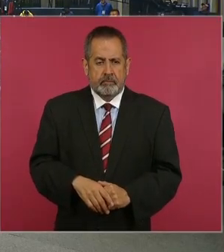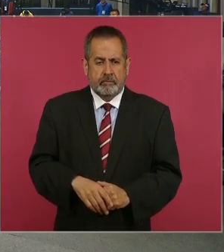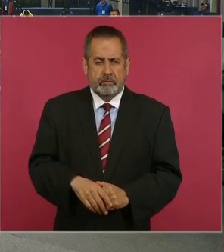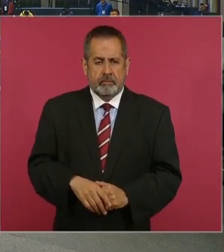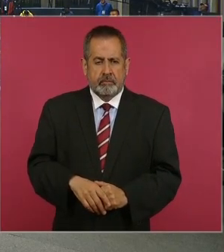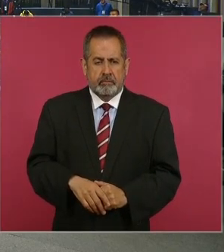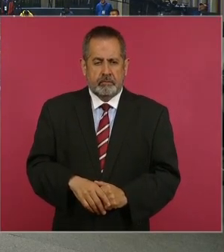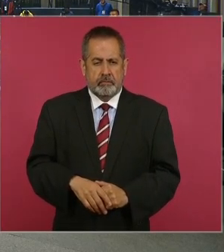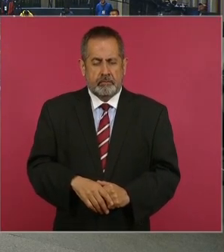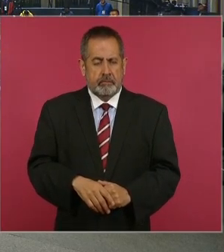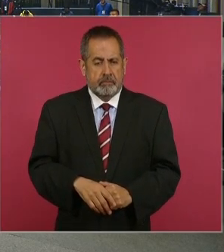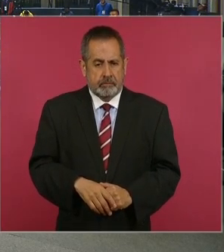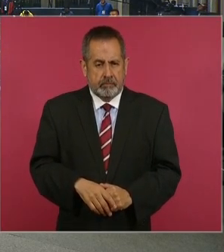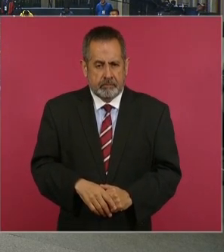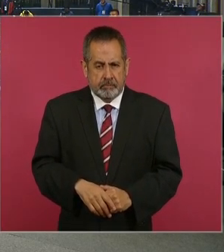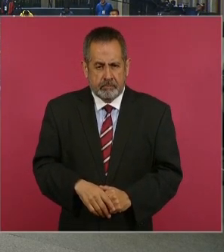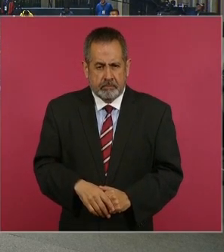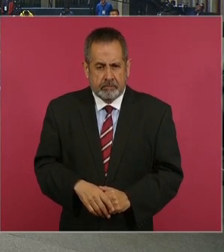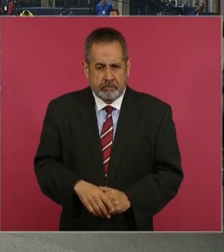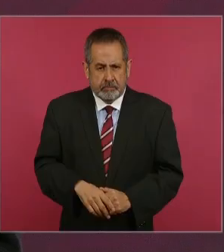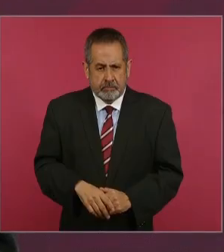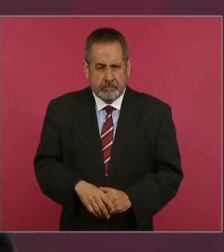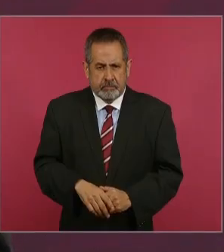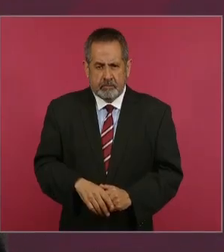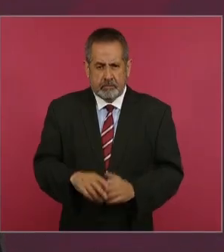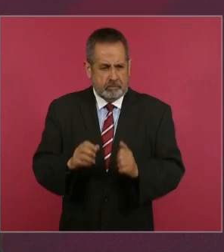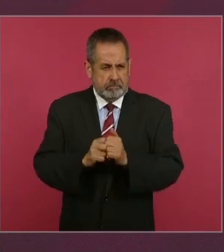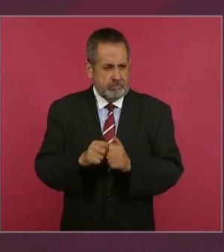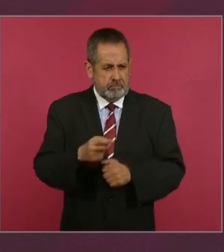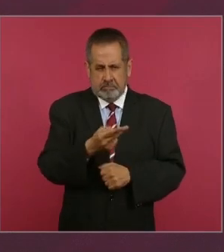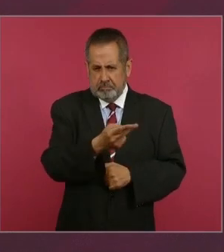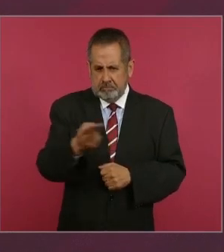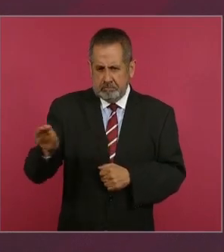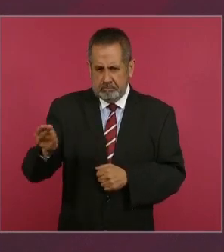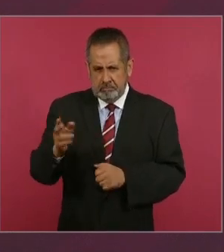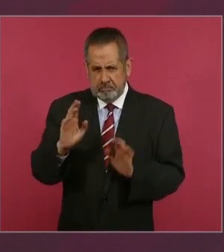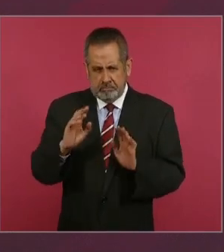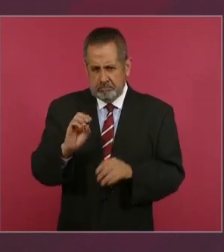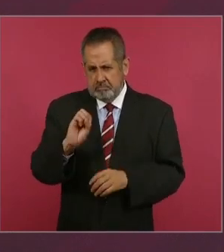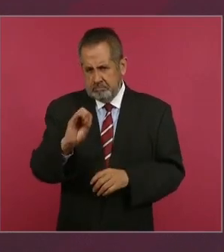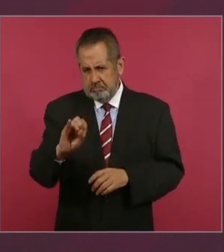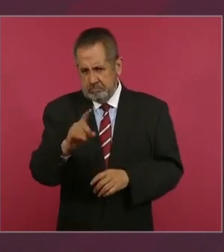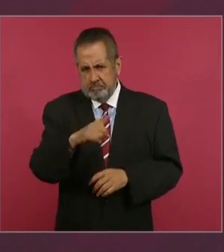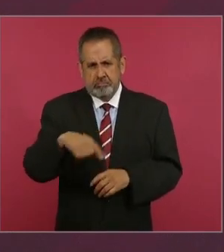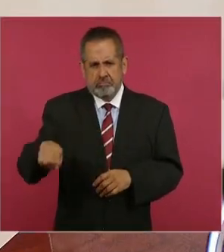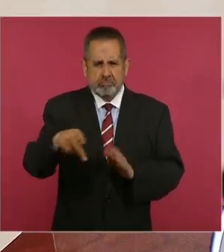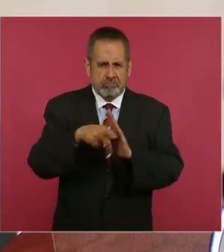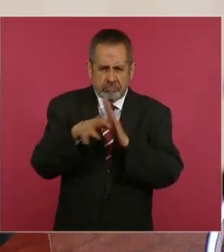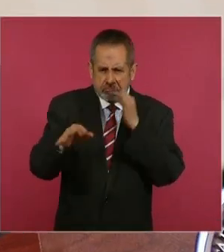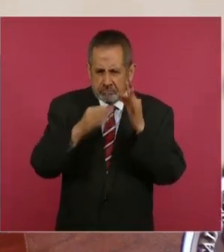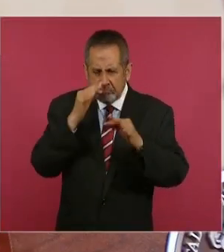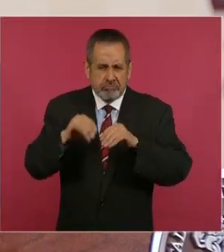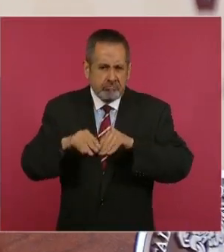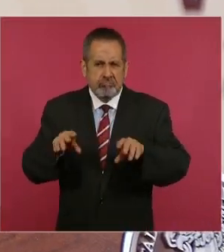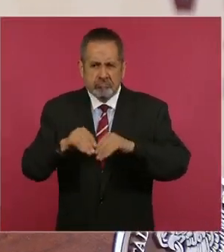sea con cualquiera de ustedes sí son